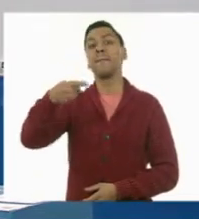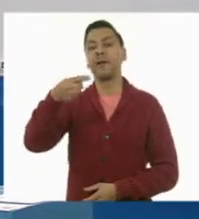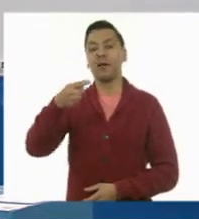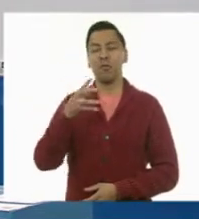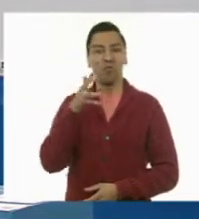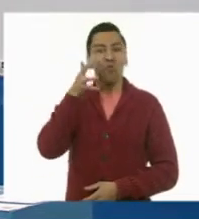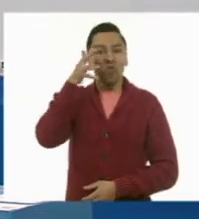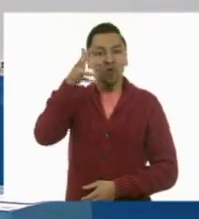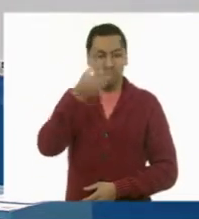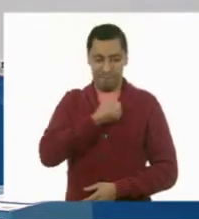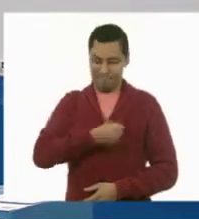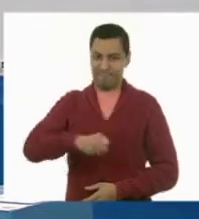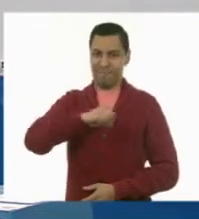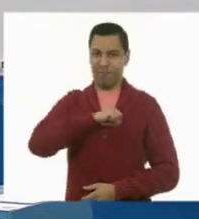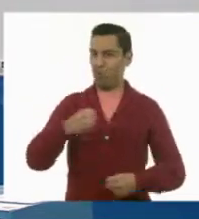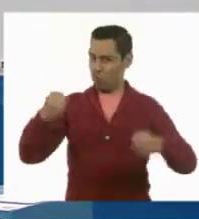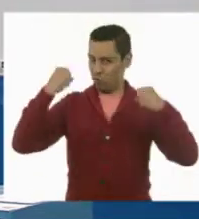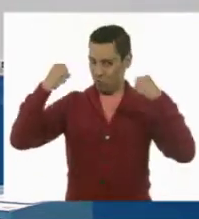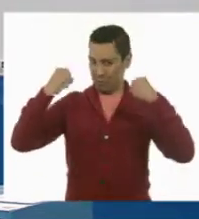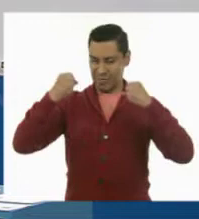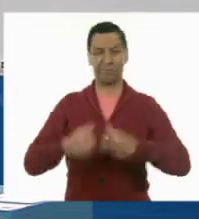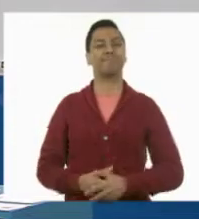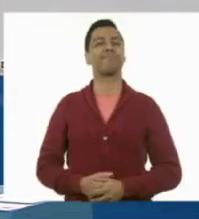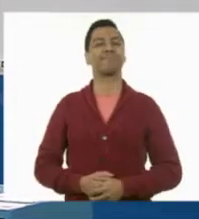ser saludables y fuertes también.